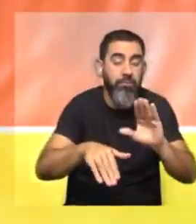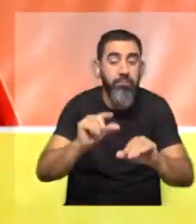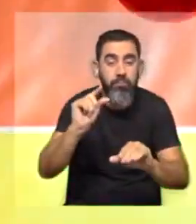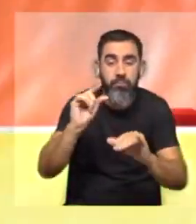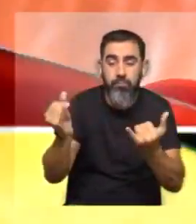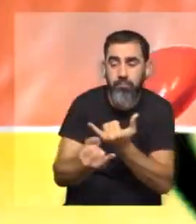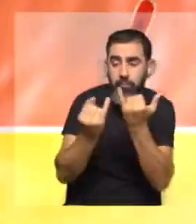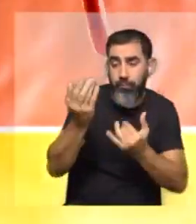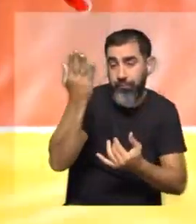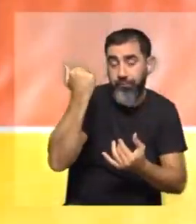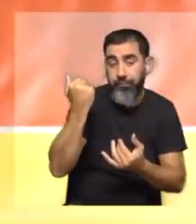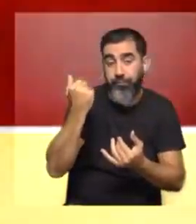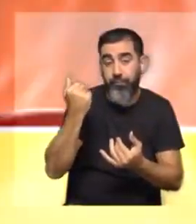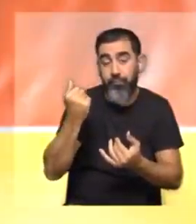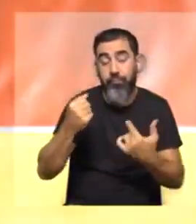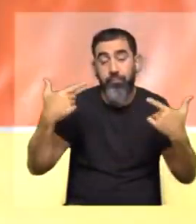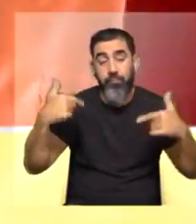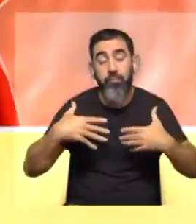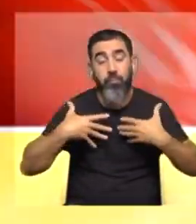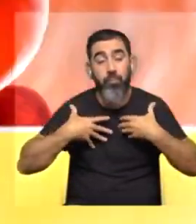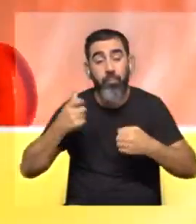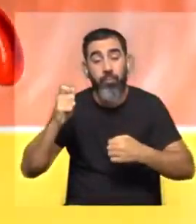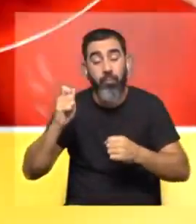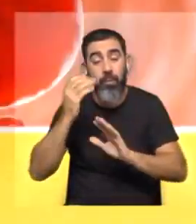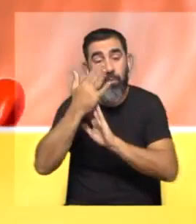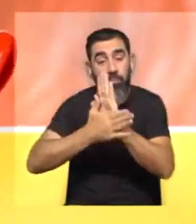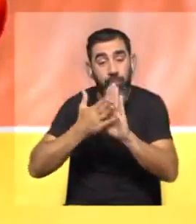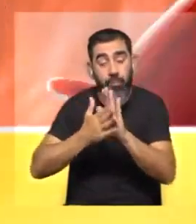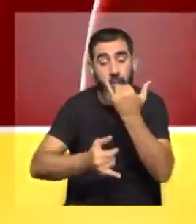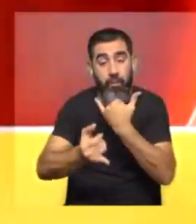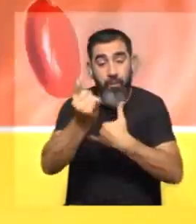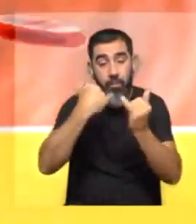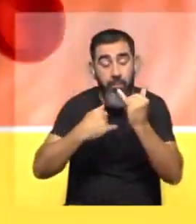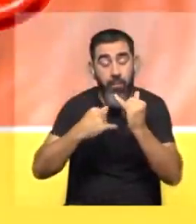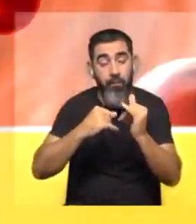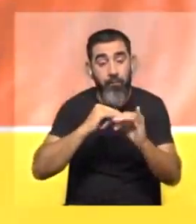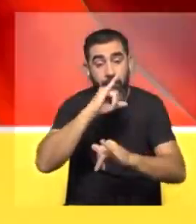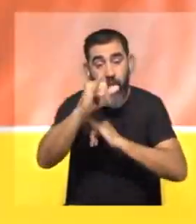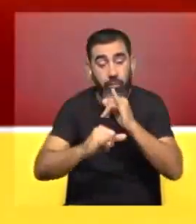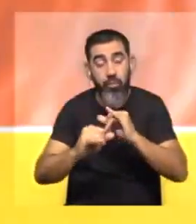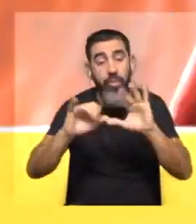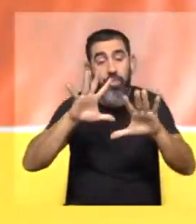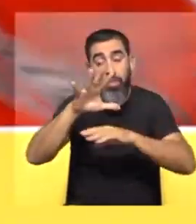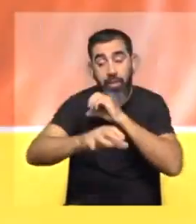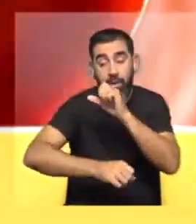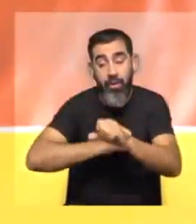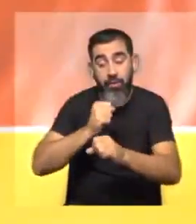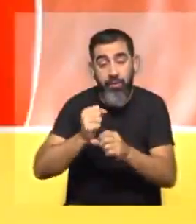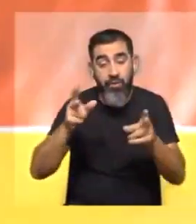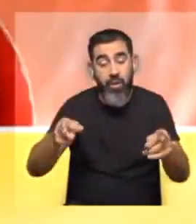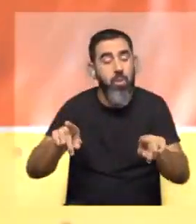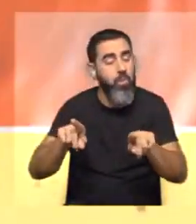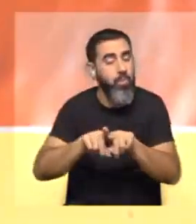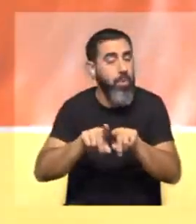días conseguimos, a través del Ministerio de Salud, datos de todo el país y encontramos que a lo largo de 10 años se ha mantenido más o menos lo